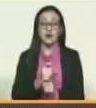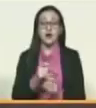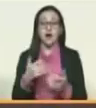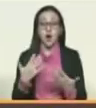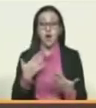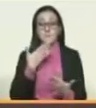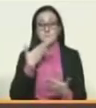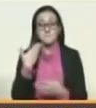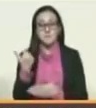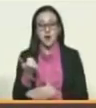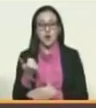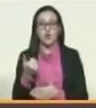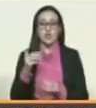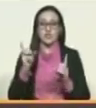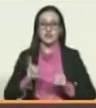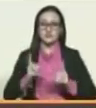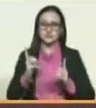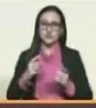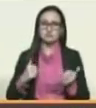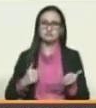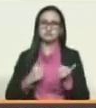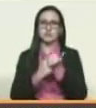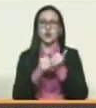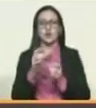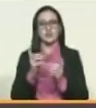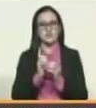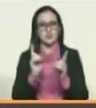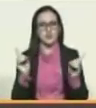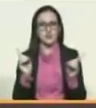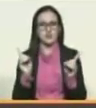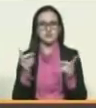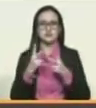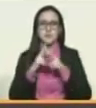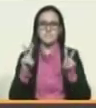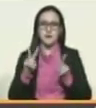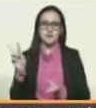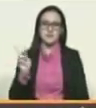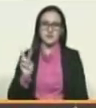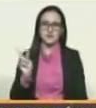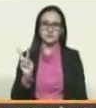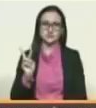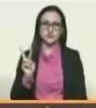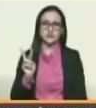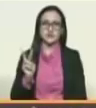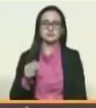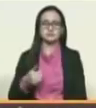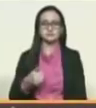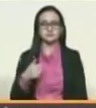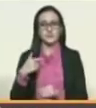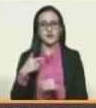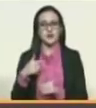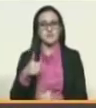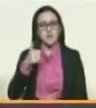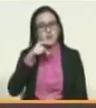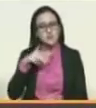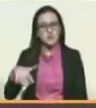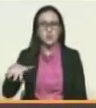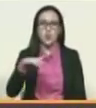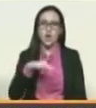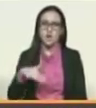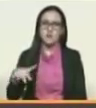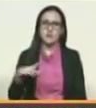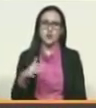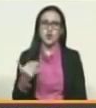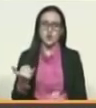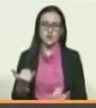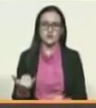mejores decisiones en beneficio de la democracia y la paz del país, y el poder electoral poder ser consecuente con